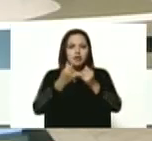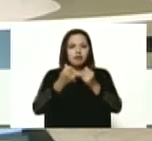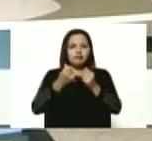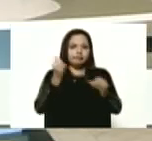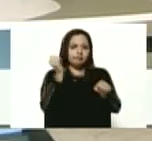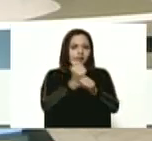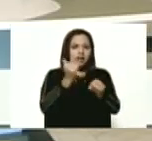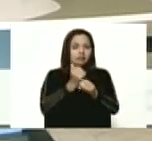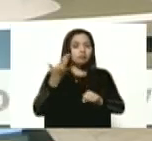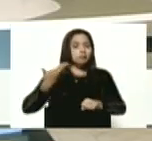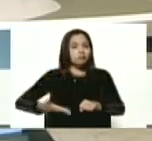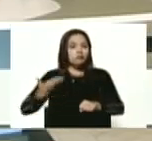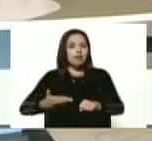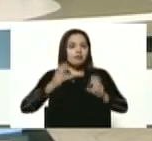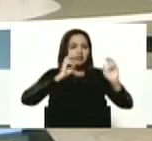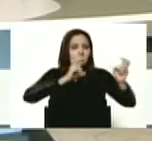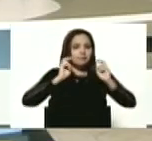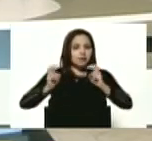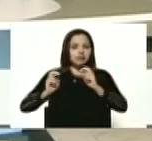cosas bien interesantes, chicos,